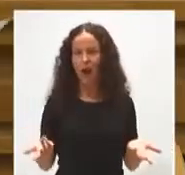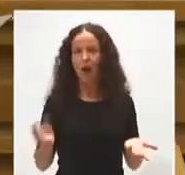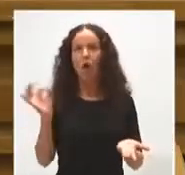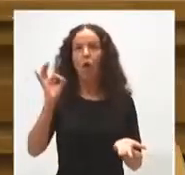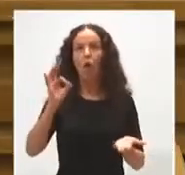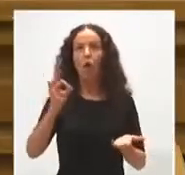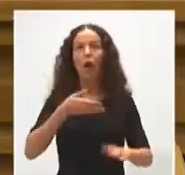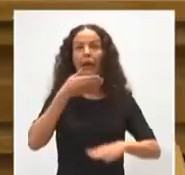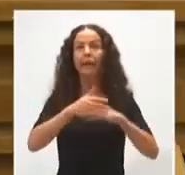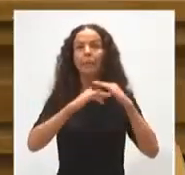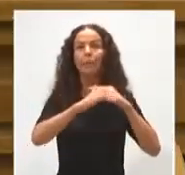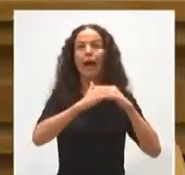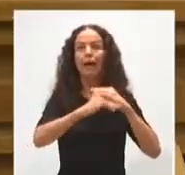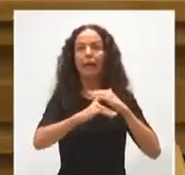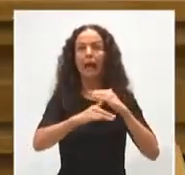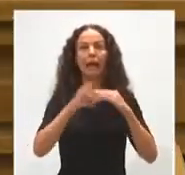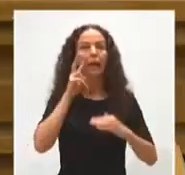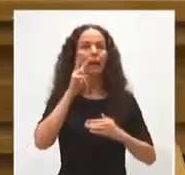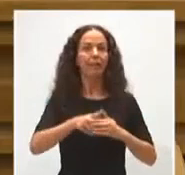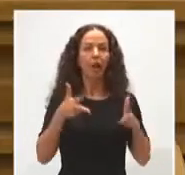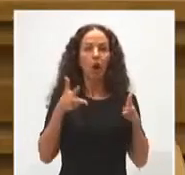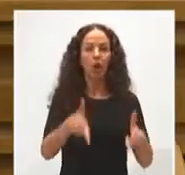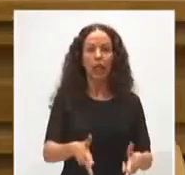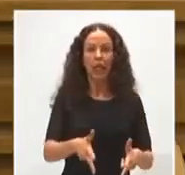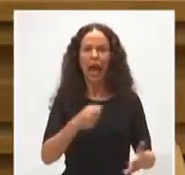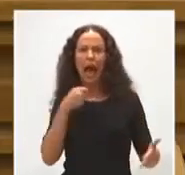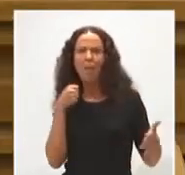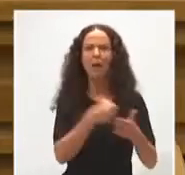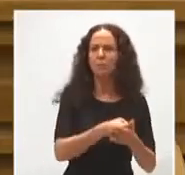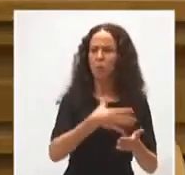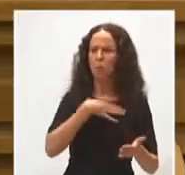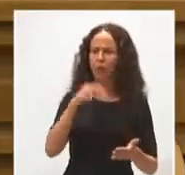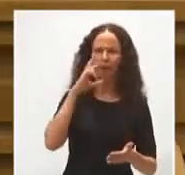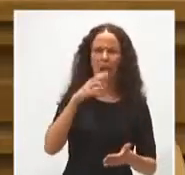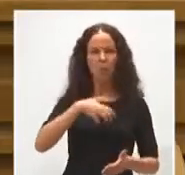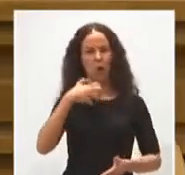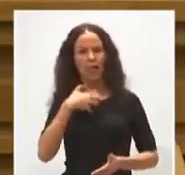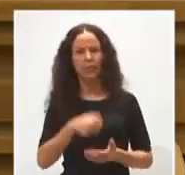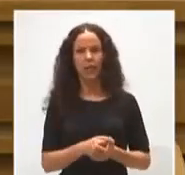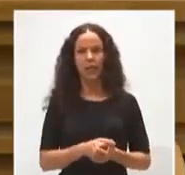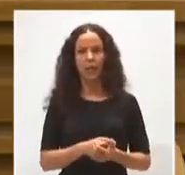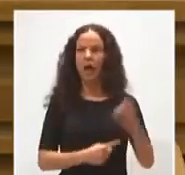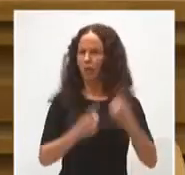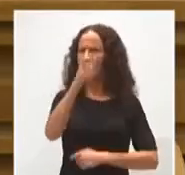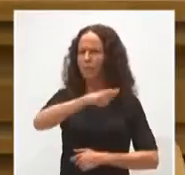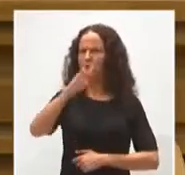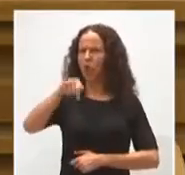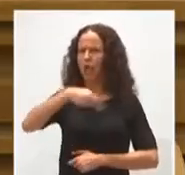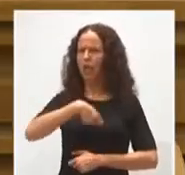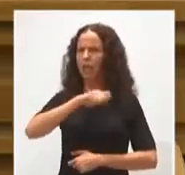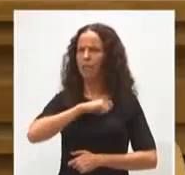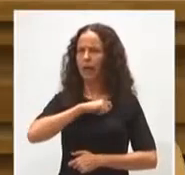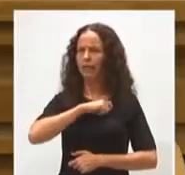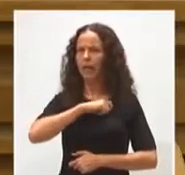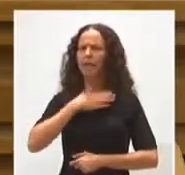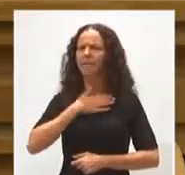la playa y encontrarse los hoteles llenos cómo puede ser si esto es que a lo mejor hay gente que en españa necesita que haya muchos